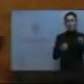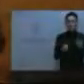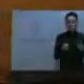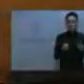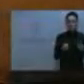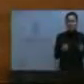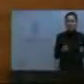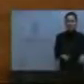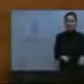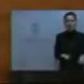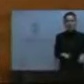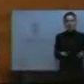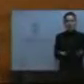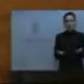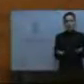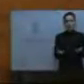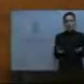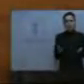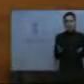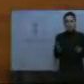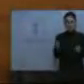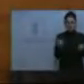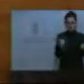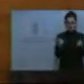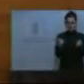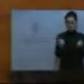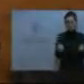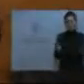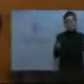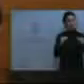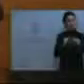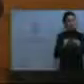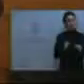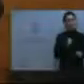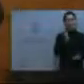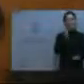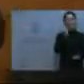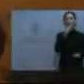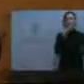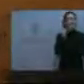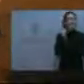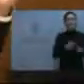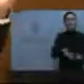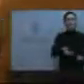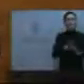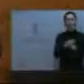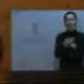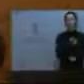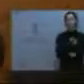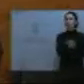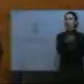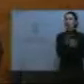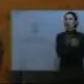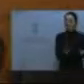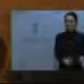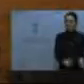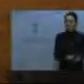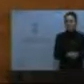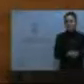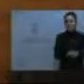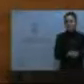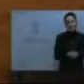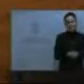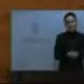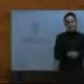oiga, mire usted, ambos coincidentes en lo que está sucediendo. Y lo que está sucediendo es